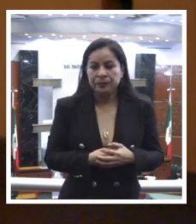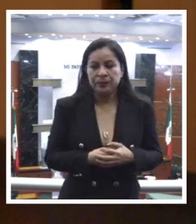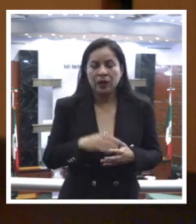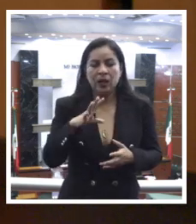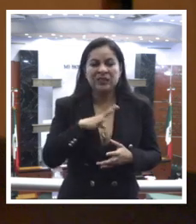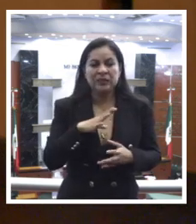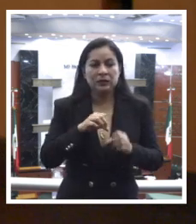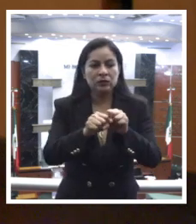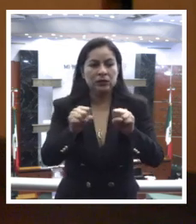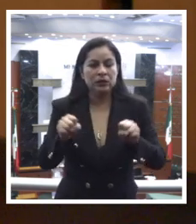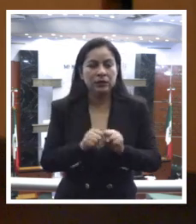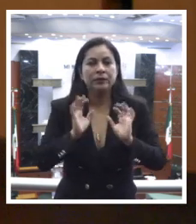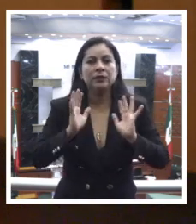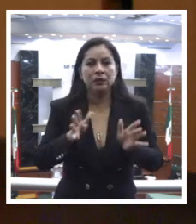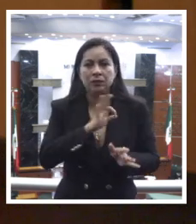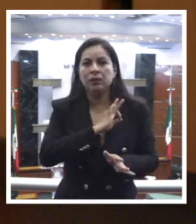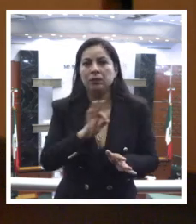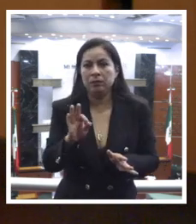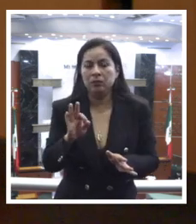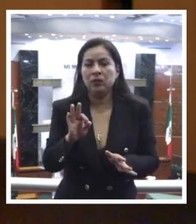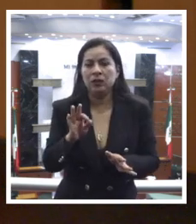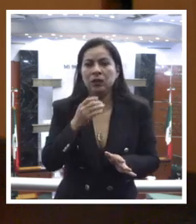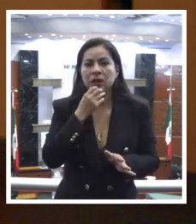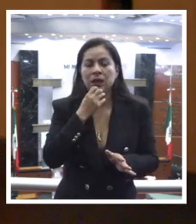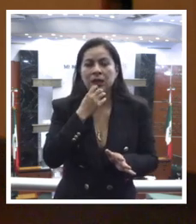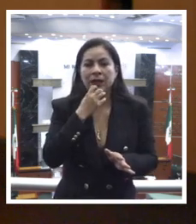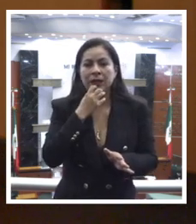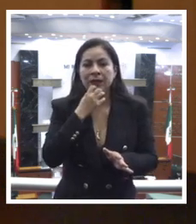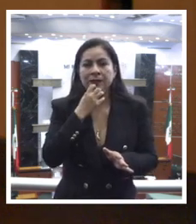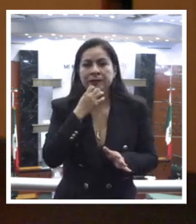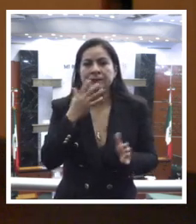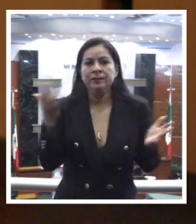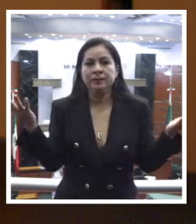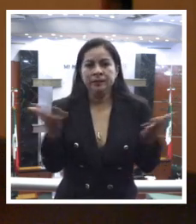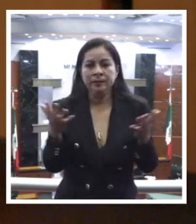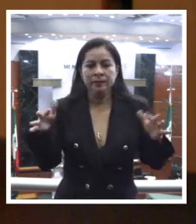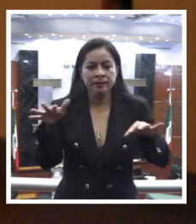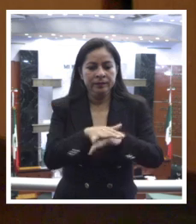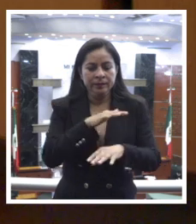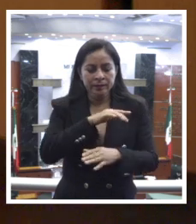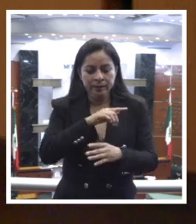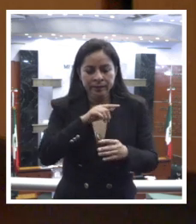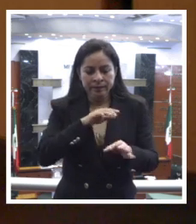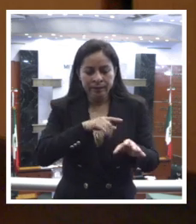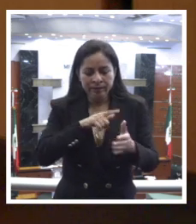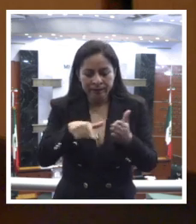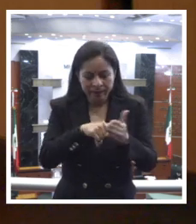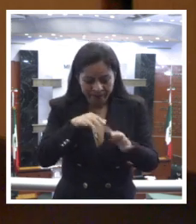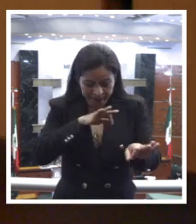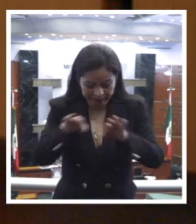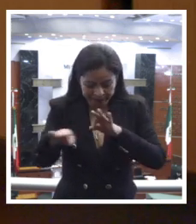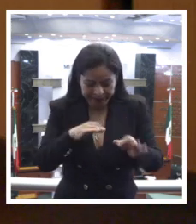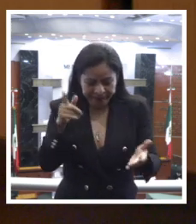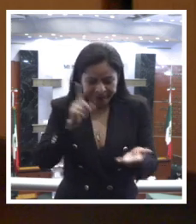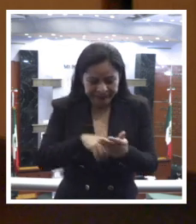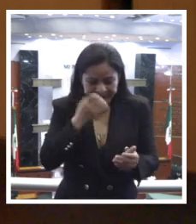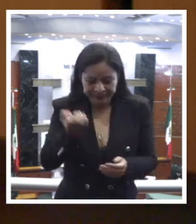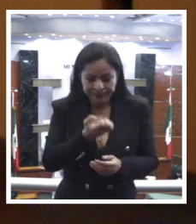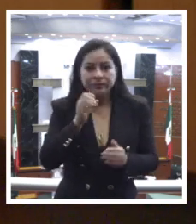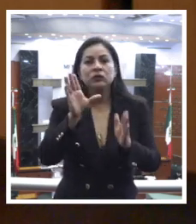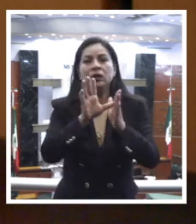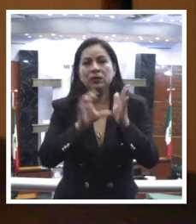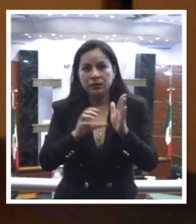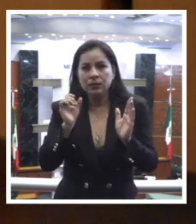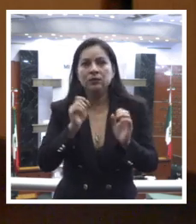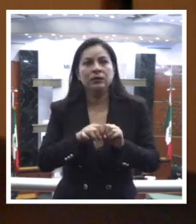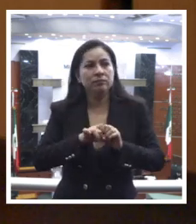Existe un sistema ya para poder hacer los cambios de adscripción en las escuelas. Hay una convocatoria